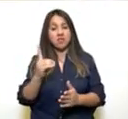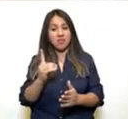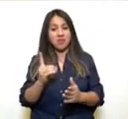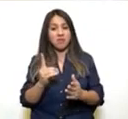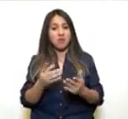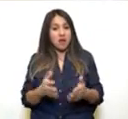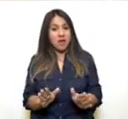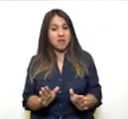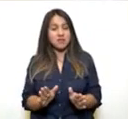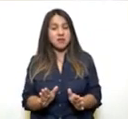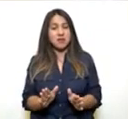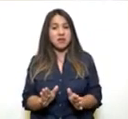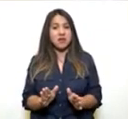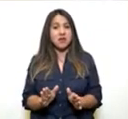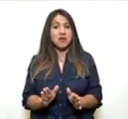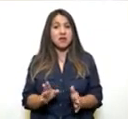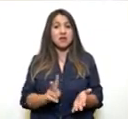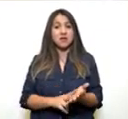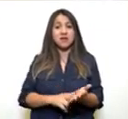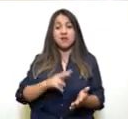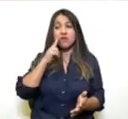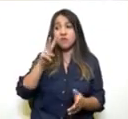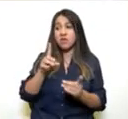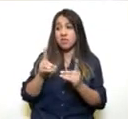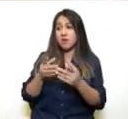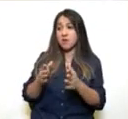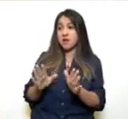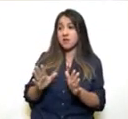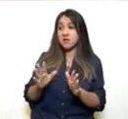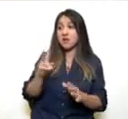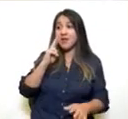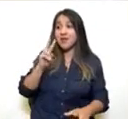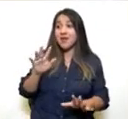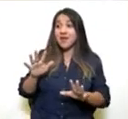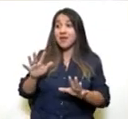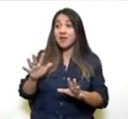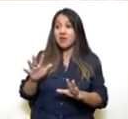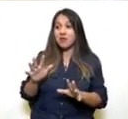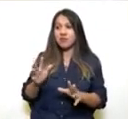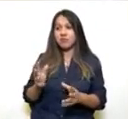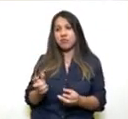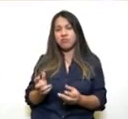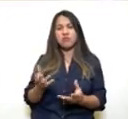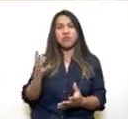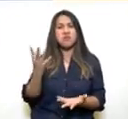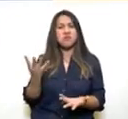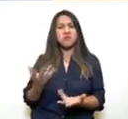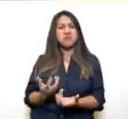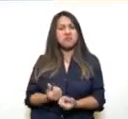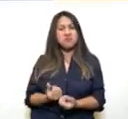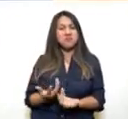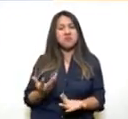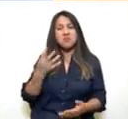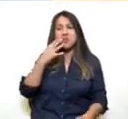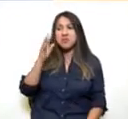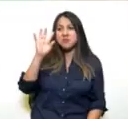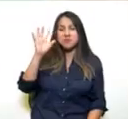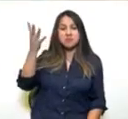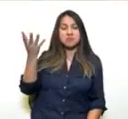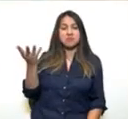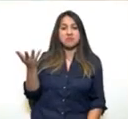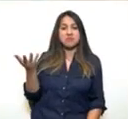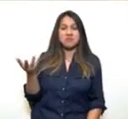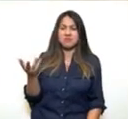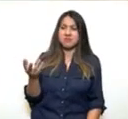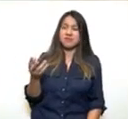que me fue decepcionando a medida que fue pasando el tiempo que más le ha decepcionado a esa democracia